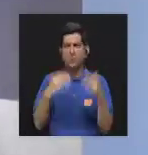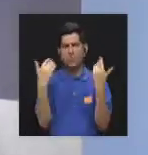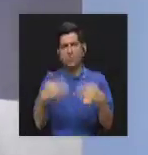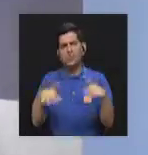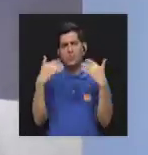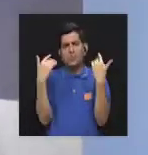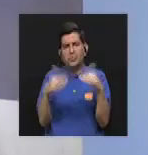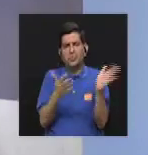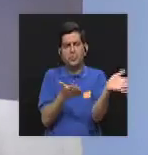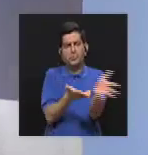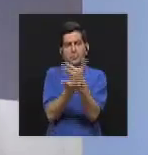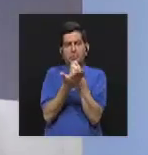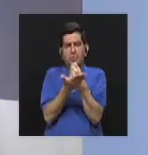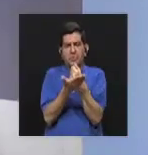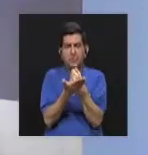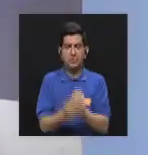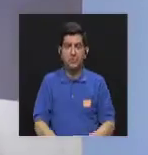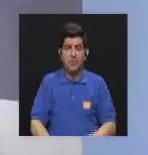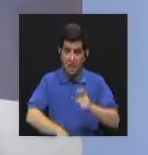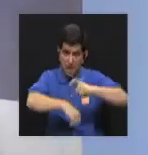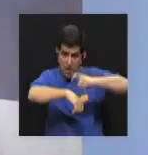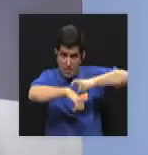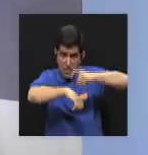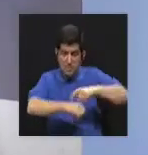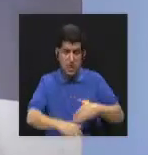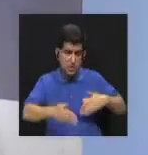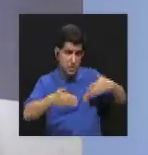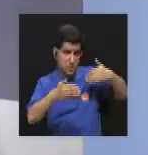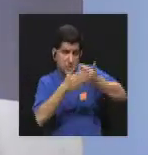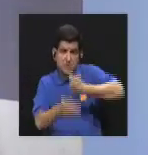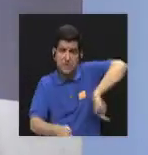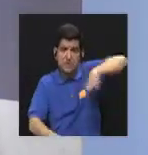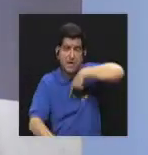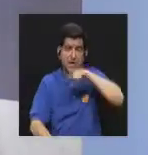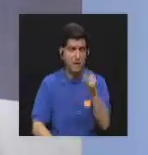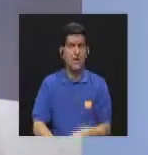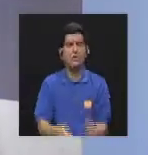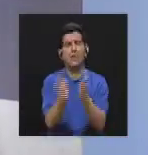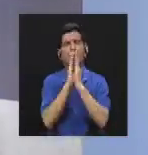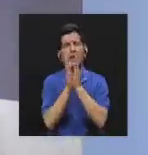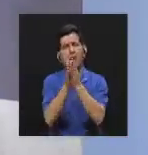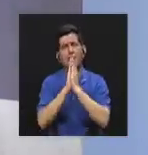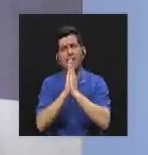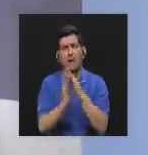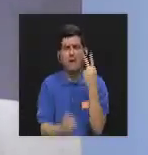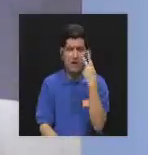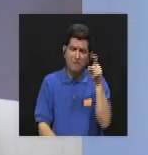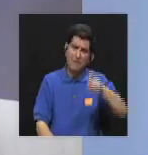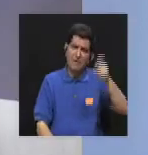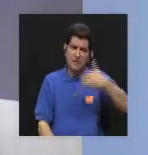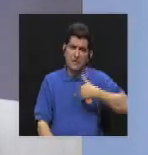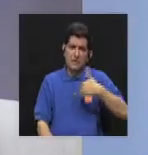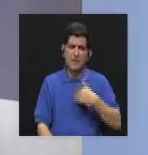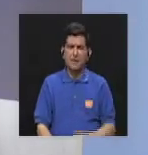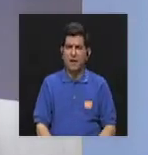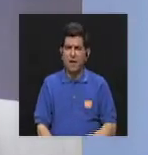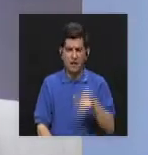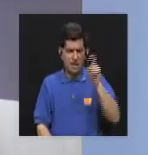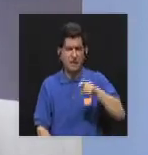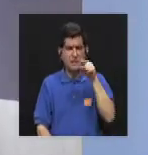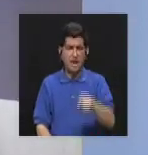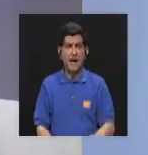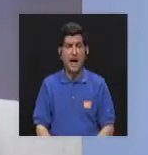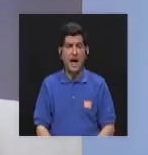¿verdad?, recopilado. Cuando se aproximan a nosotros y nos hacen esta solicitud y vemos las necesidades y que hay que rescatarlo en